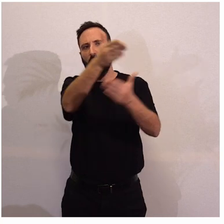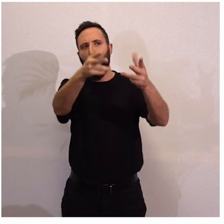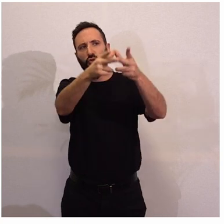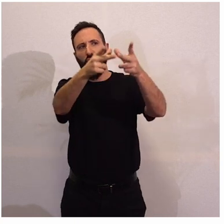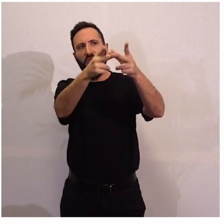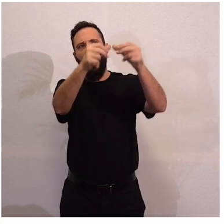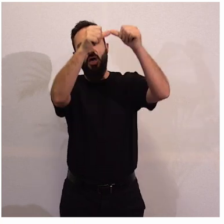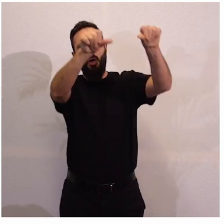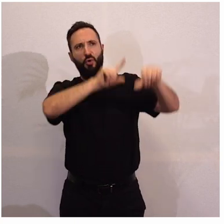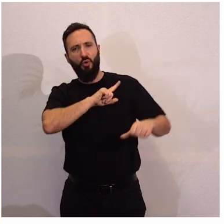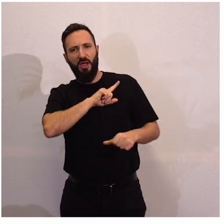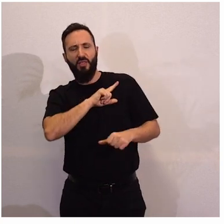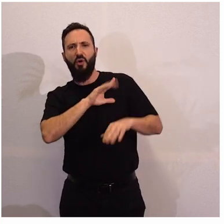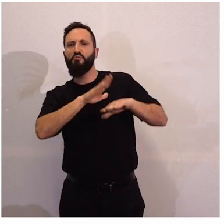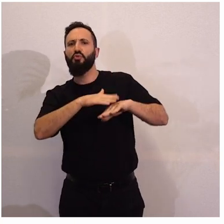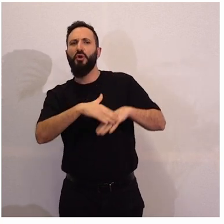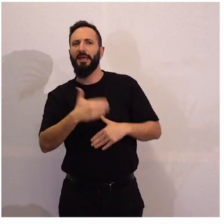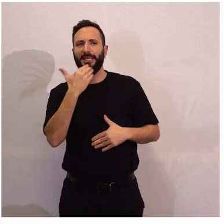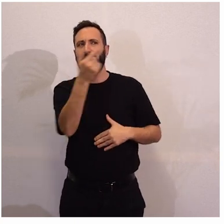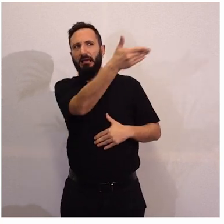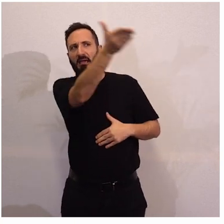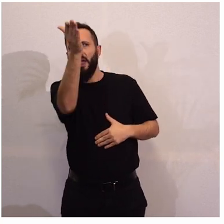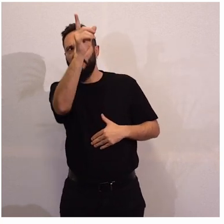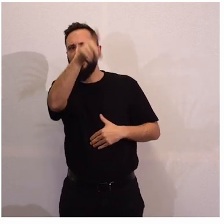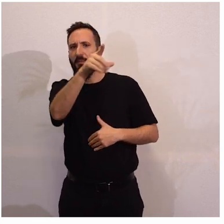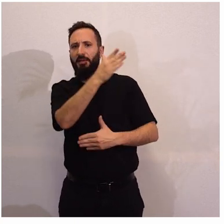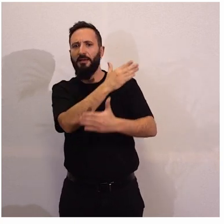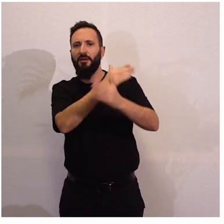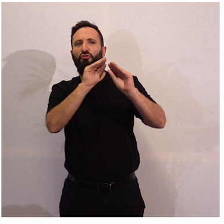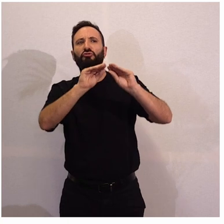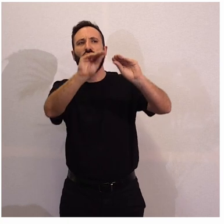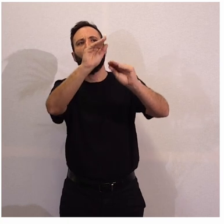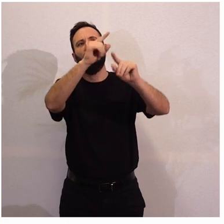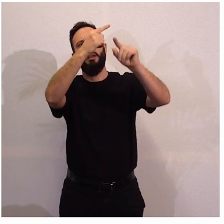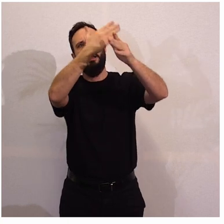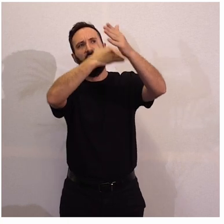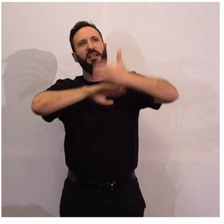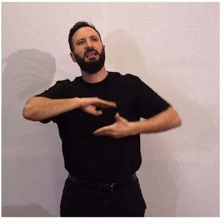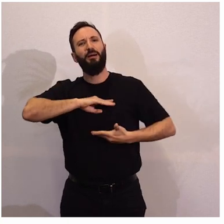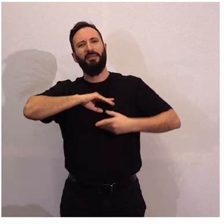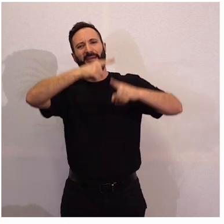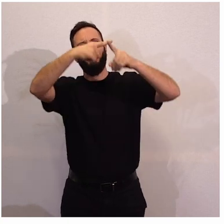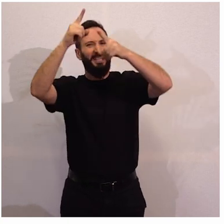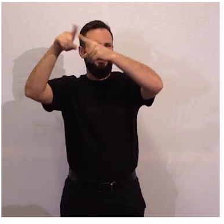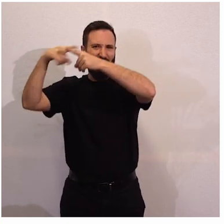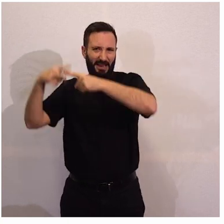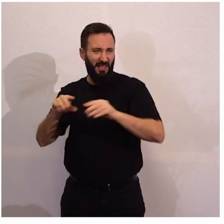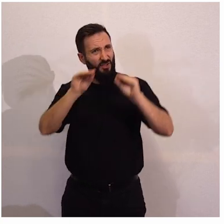sociedad a nosotros? Si ellos también tienen sus diferentes capacidades, aunque